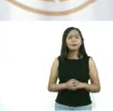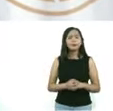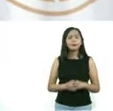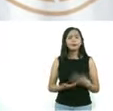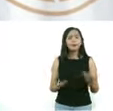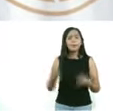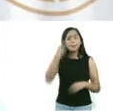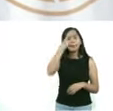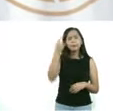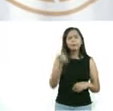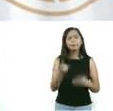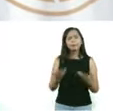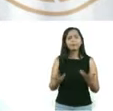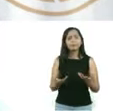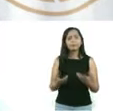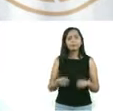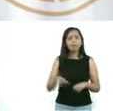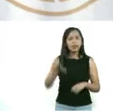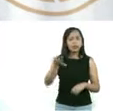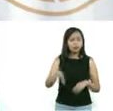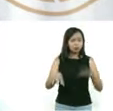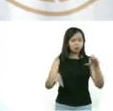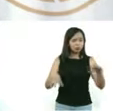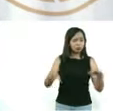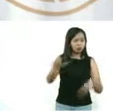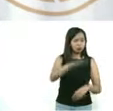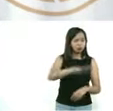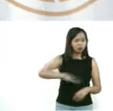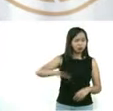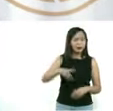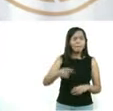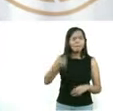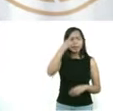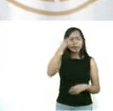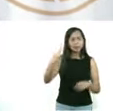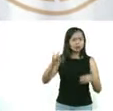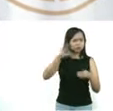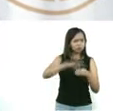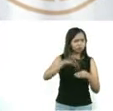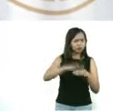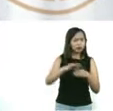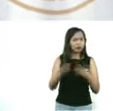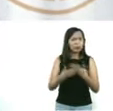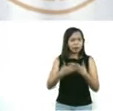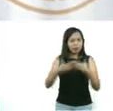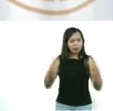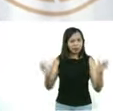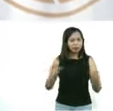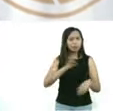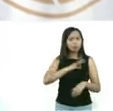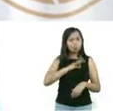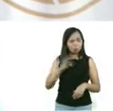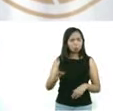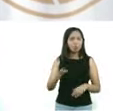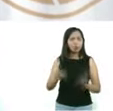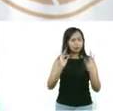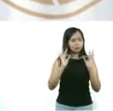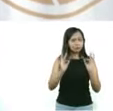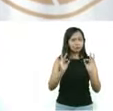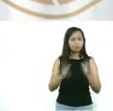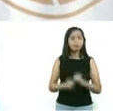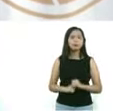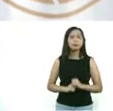para garantizar que los planteles que van a ser sede de casillas se encuentren abiertos y funcionando.